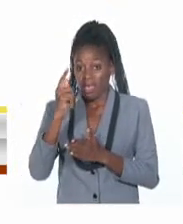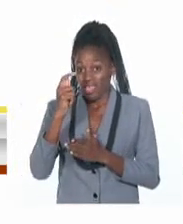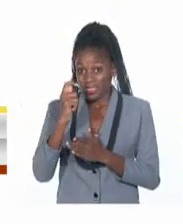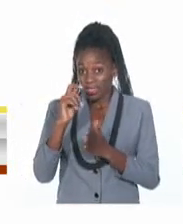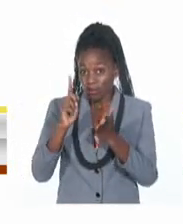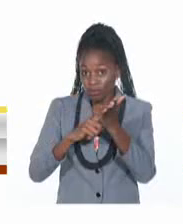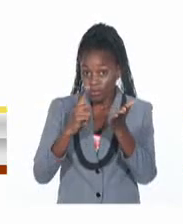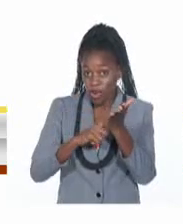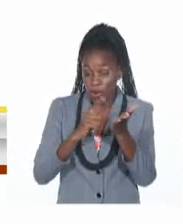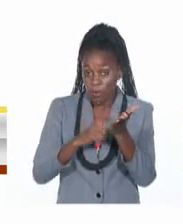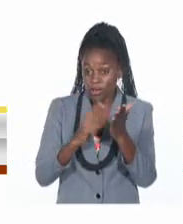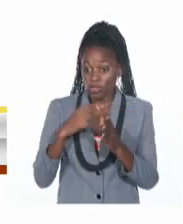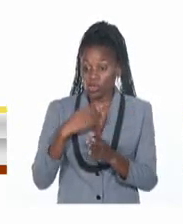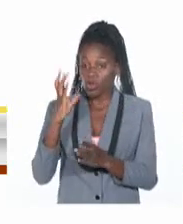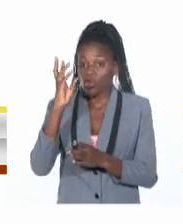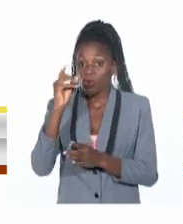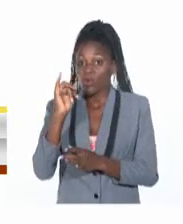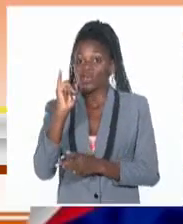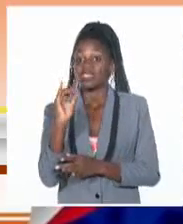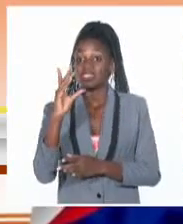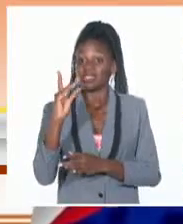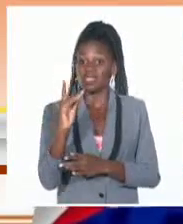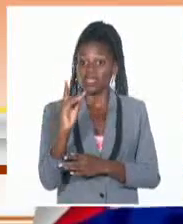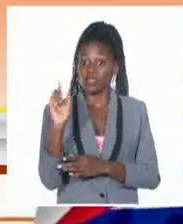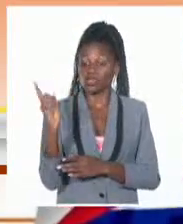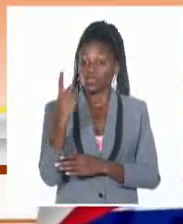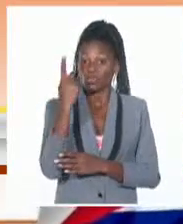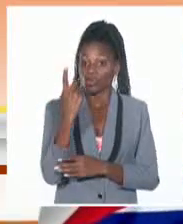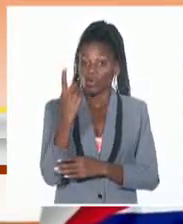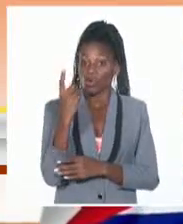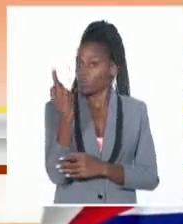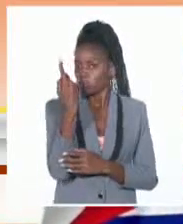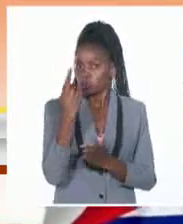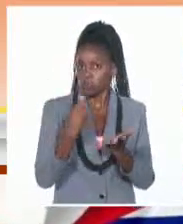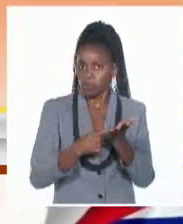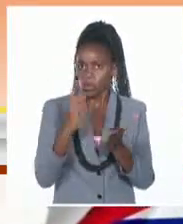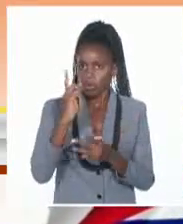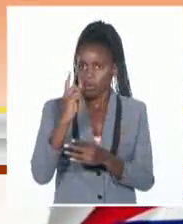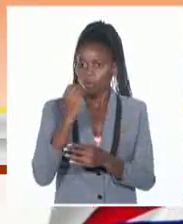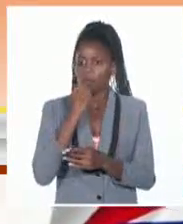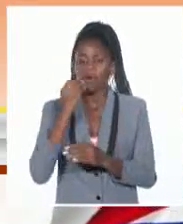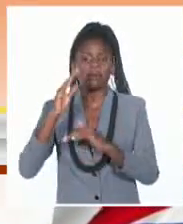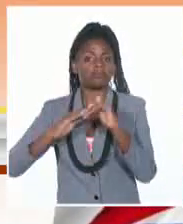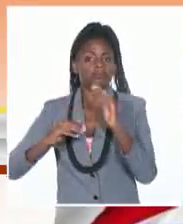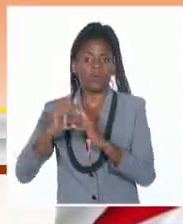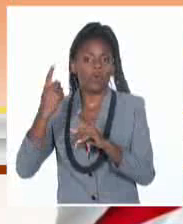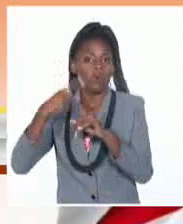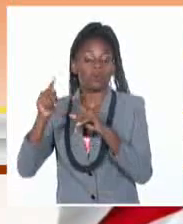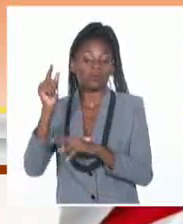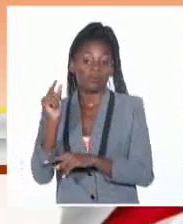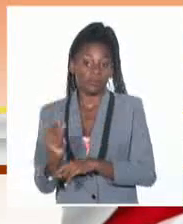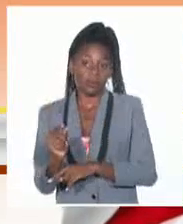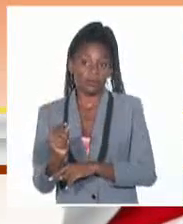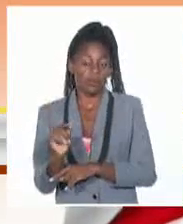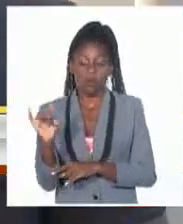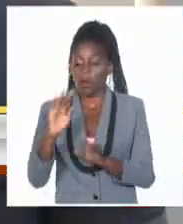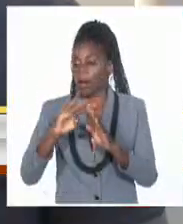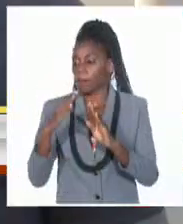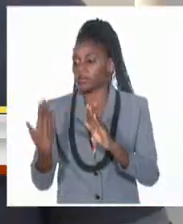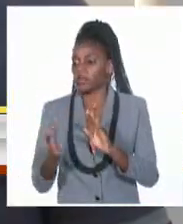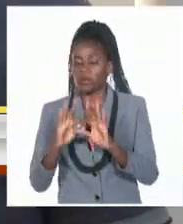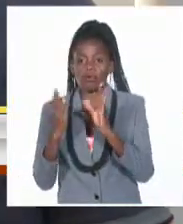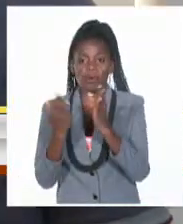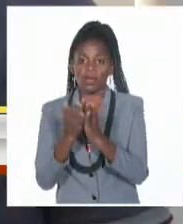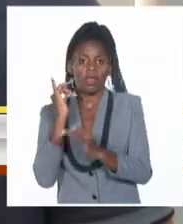solo teniendo el número de ID. No solo se puede hacer un solo pago, se le puede pagar a cualquier otro pariente o vecino que se